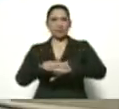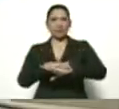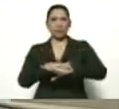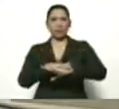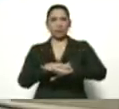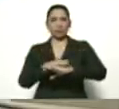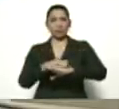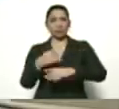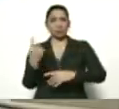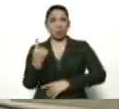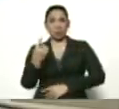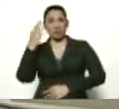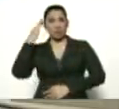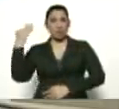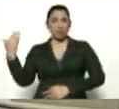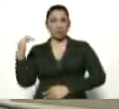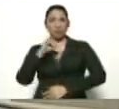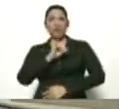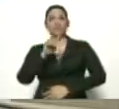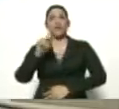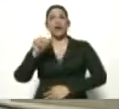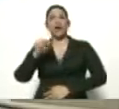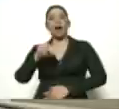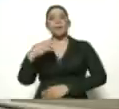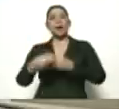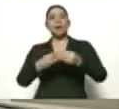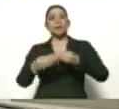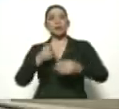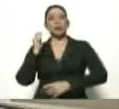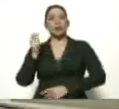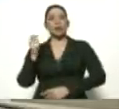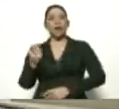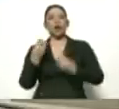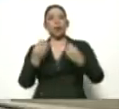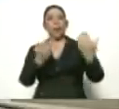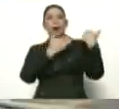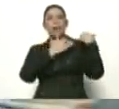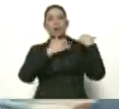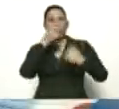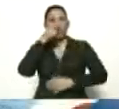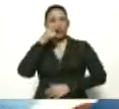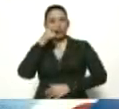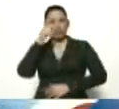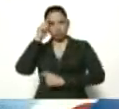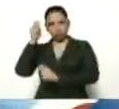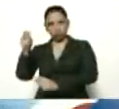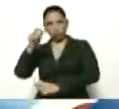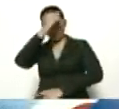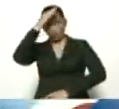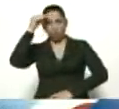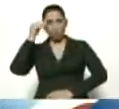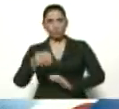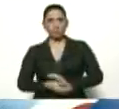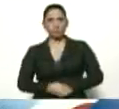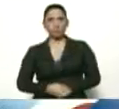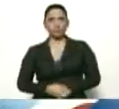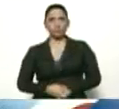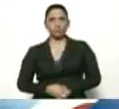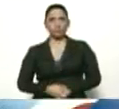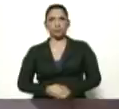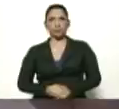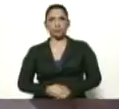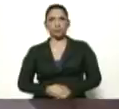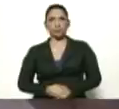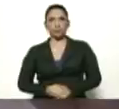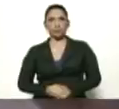imaginación él simonovis estaba haciendo su tarea como jefe operativo encomendado por donald trump si la